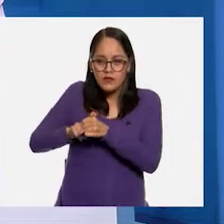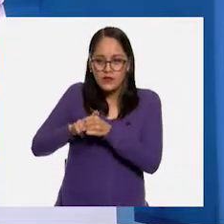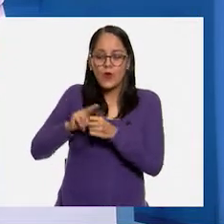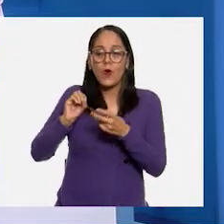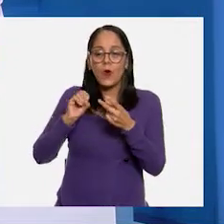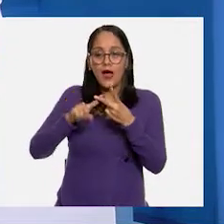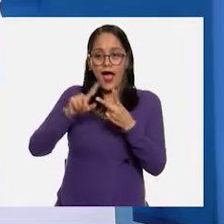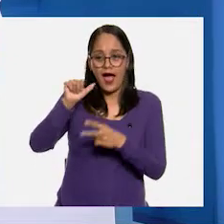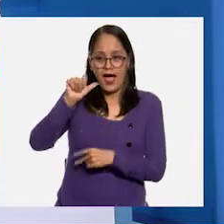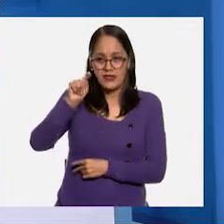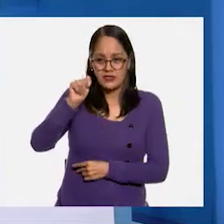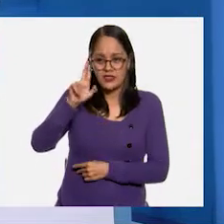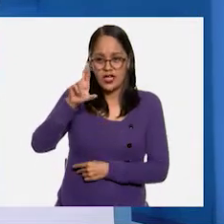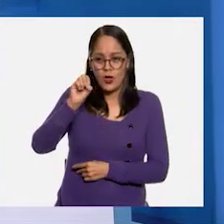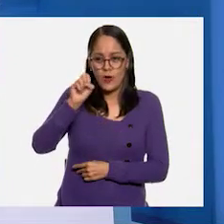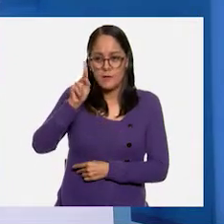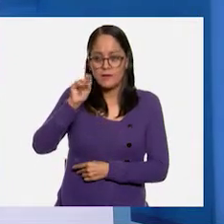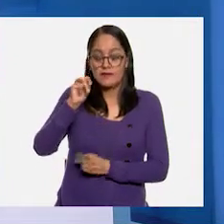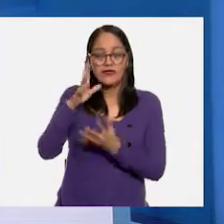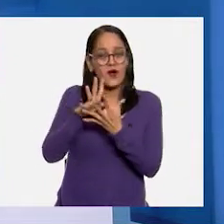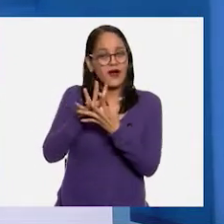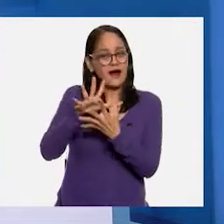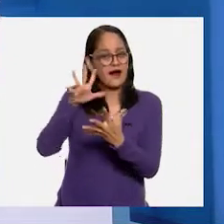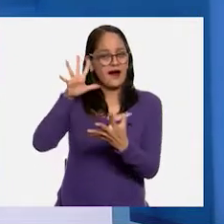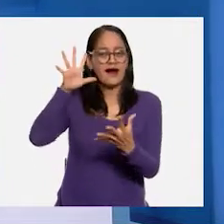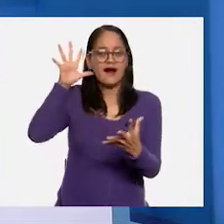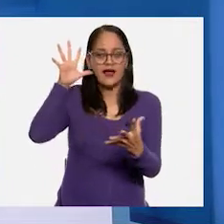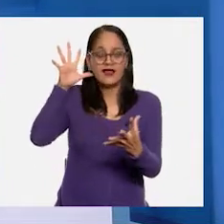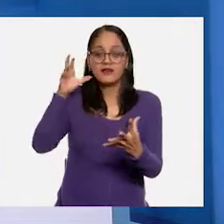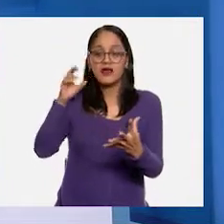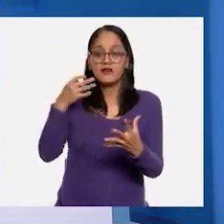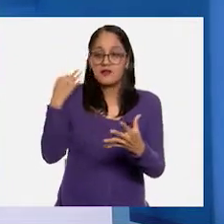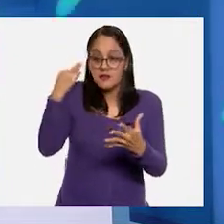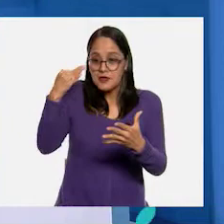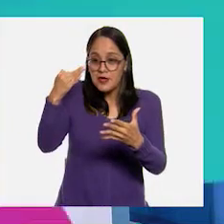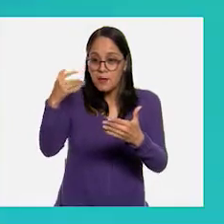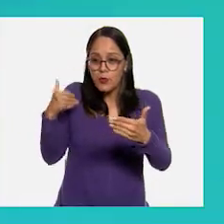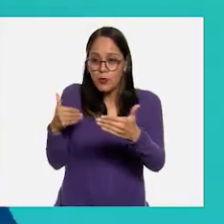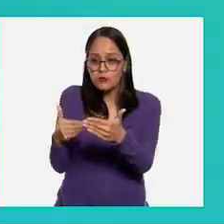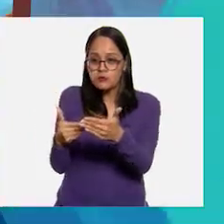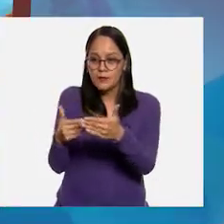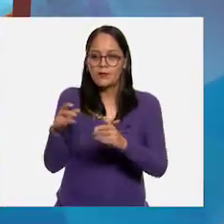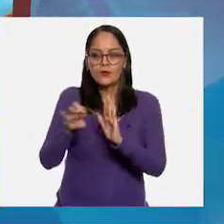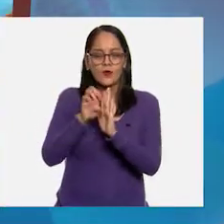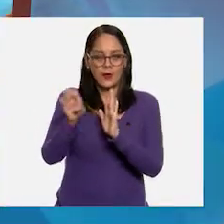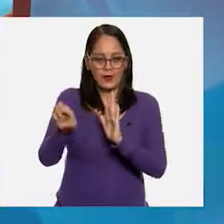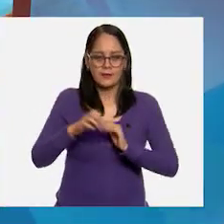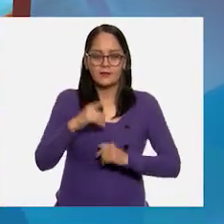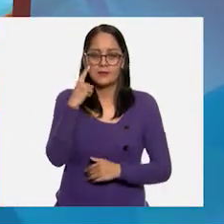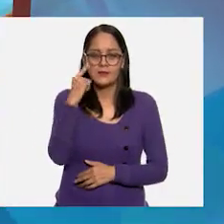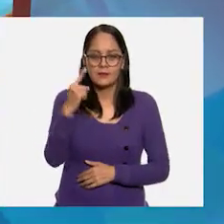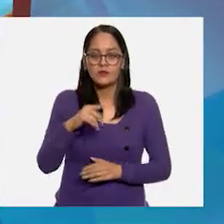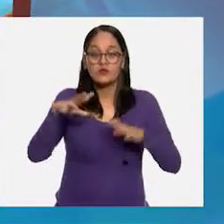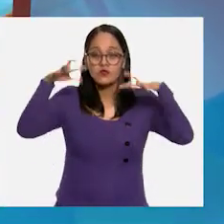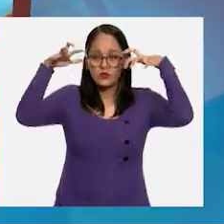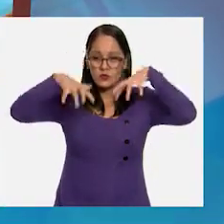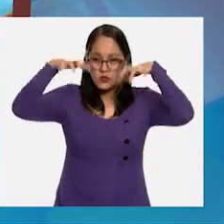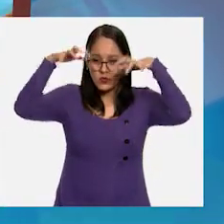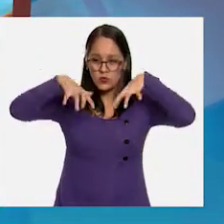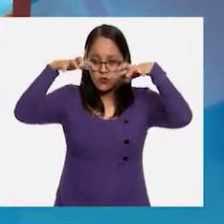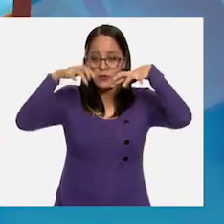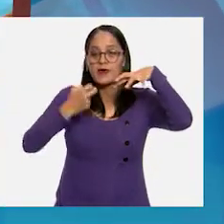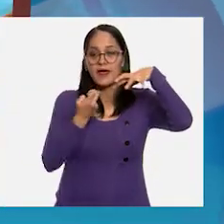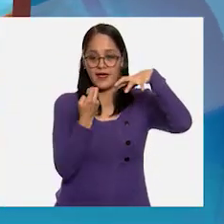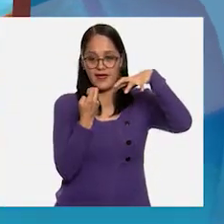dimensiones extraordinarias o extremas en un corto tiempo. Por ejemplo, Ale, que llueva es